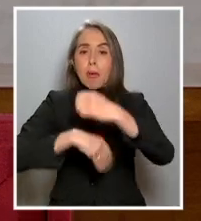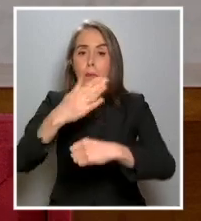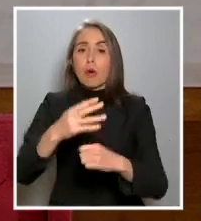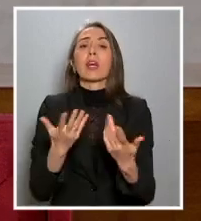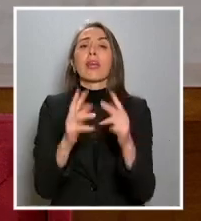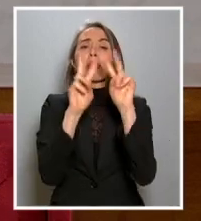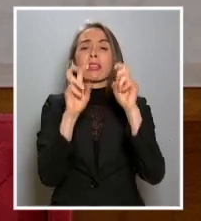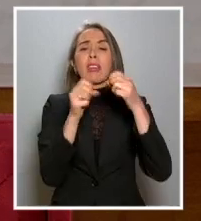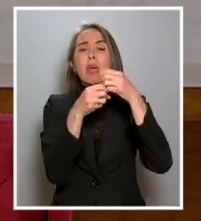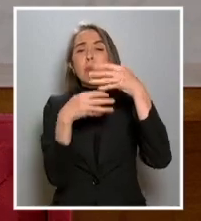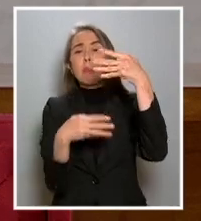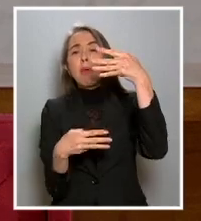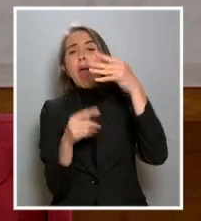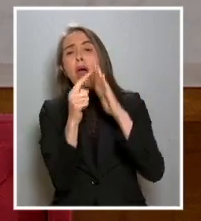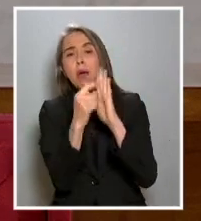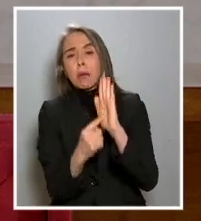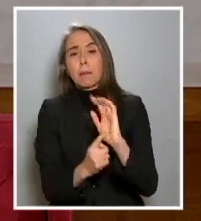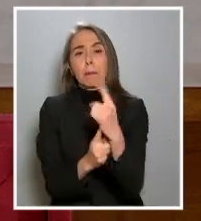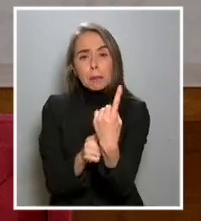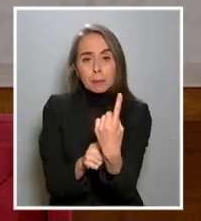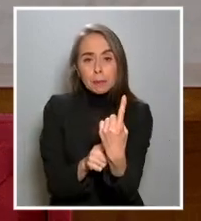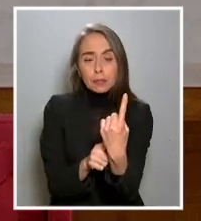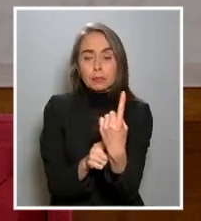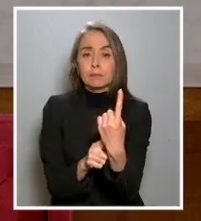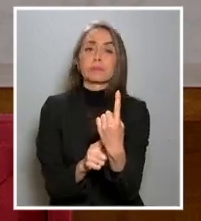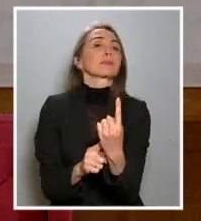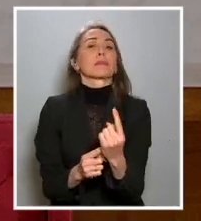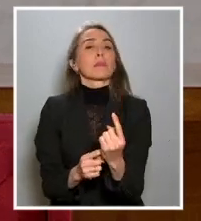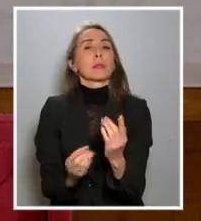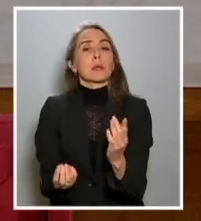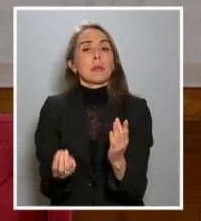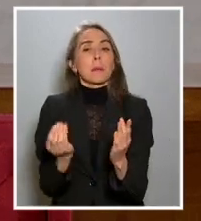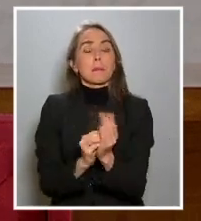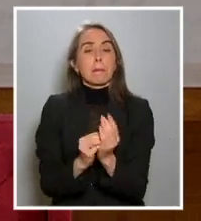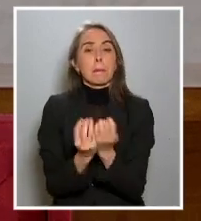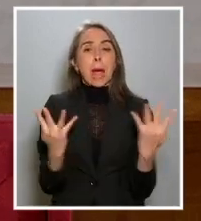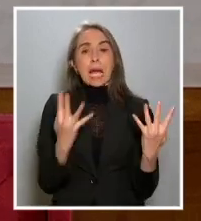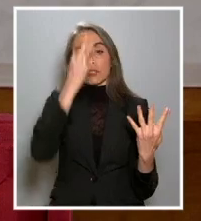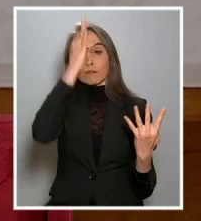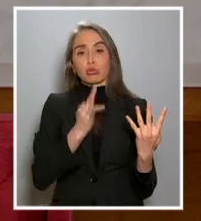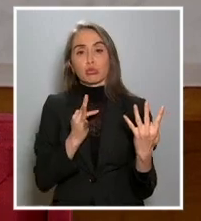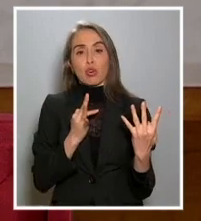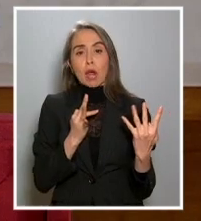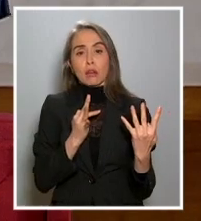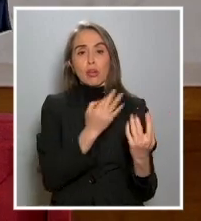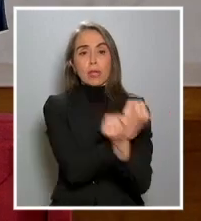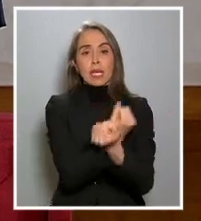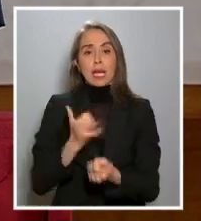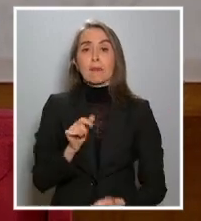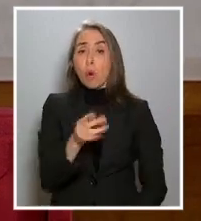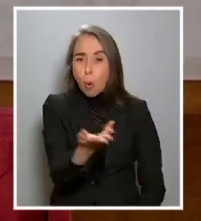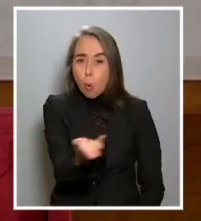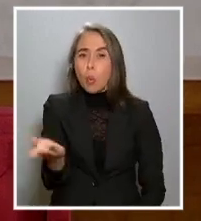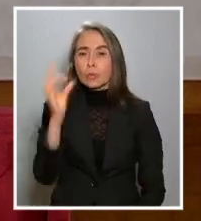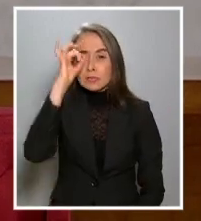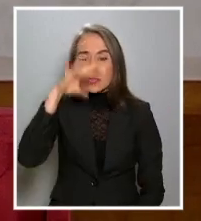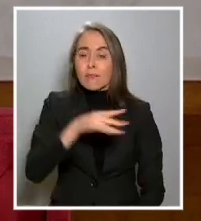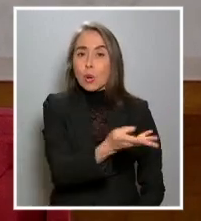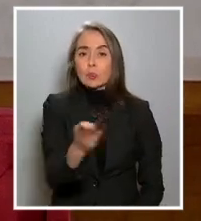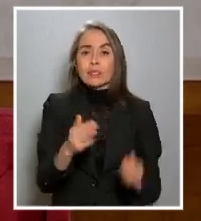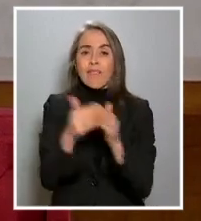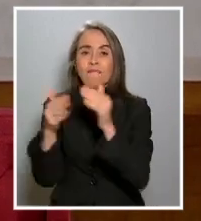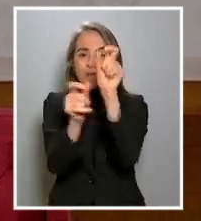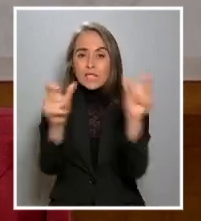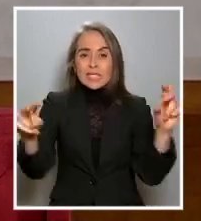siguientes materias. 1. Elevaremos estructuralmente las dotaciones policiales. Ustedes lo saben, ustedes vecinos